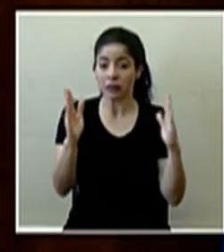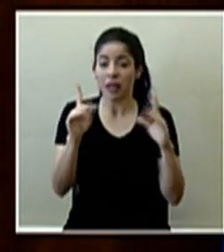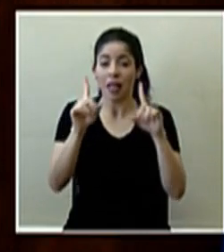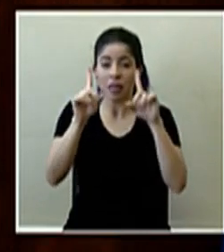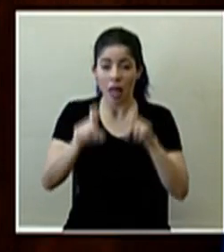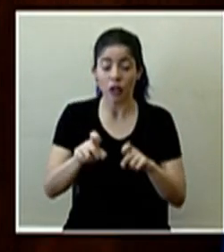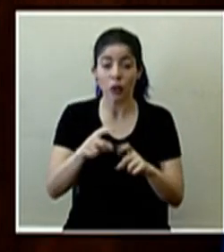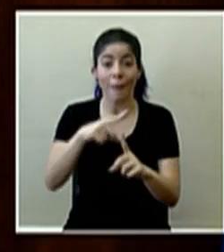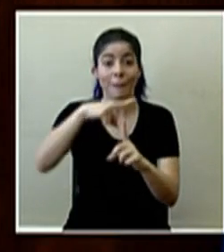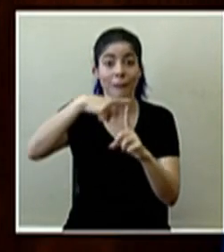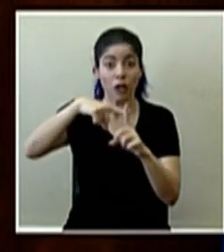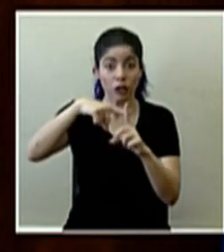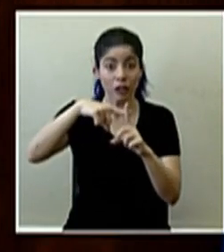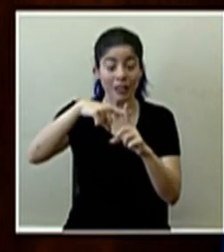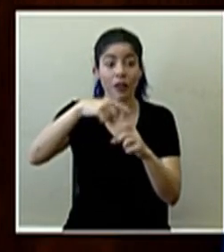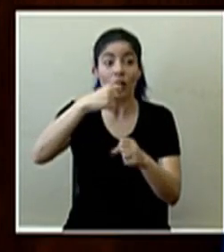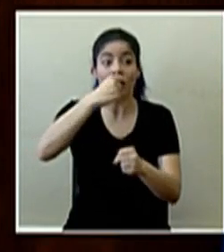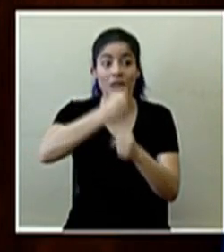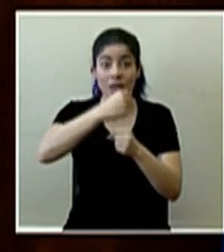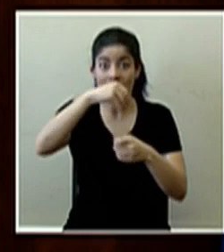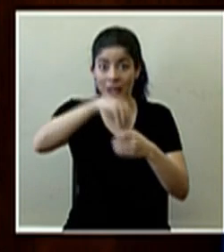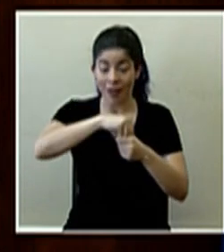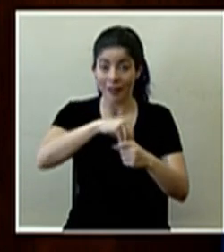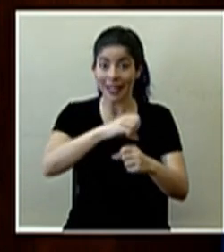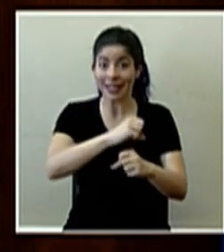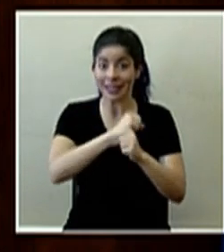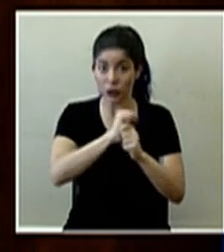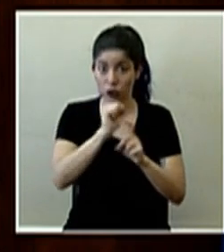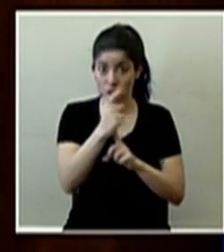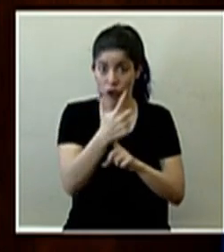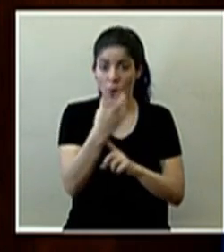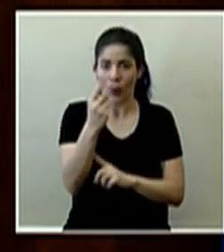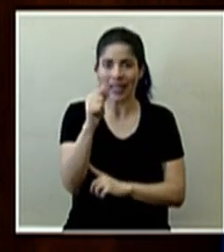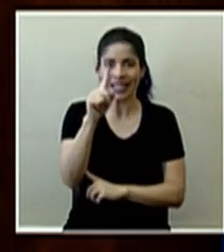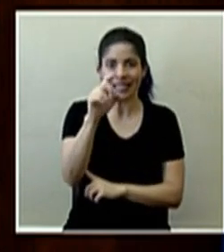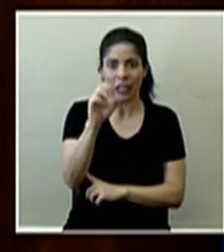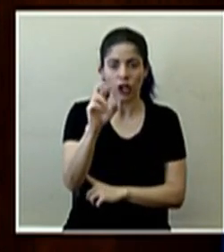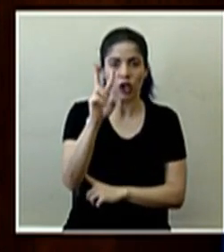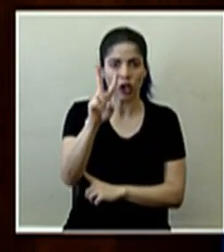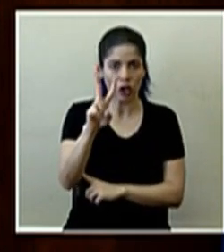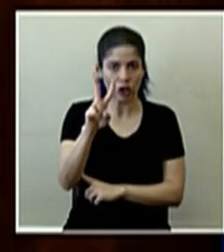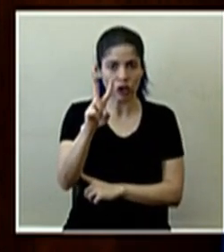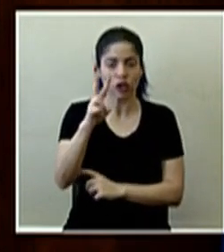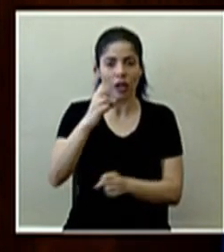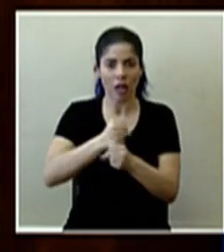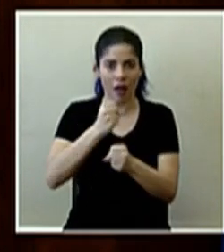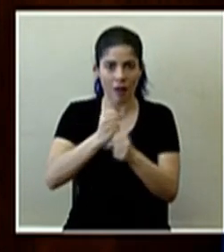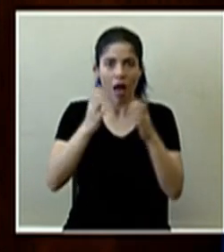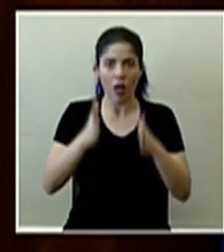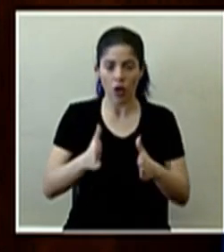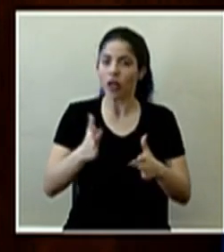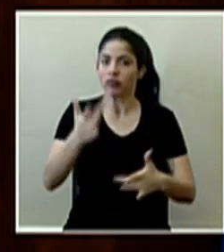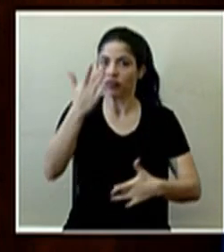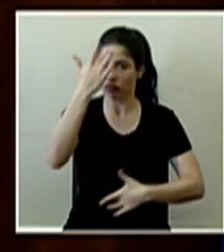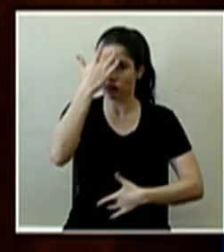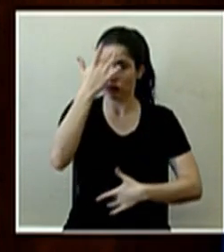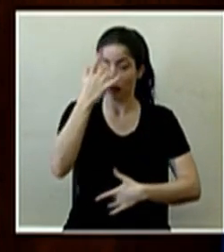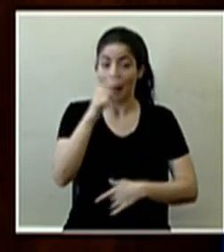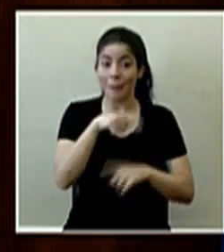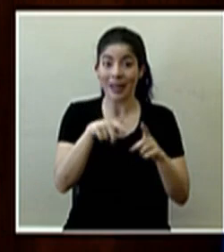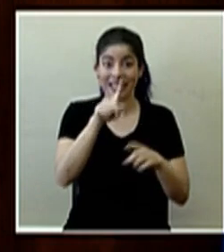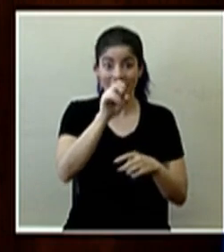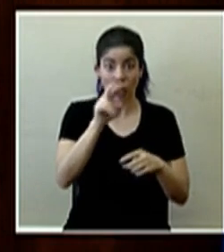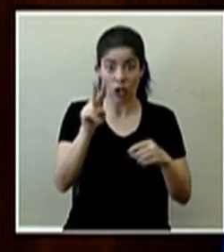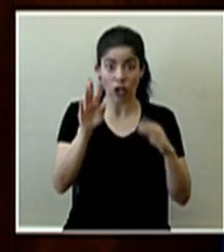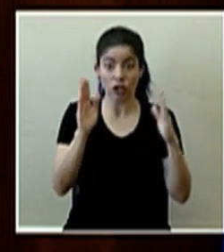como positivos en la Seguridad Social 102 funcionarios. De esos, solo